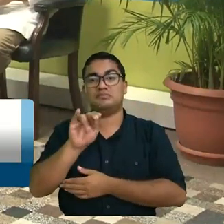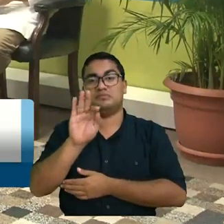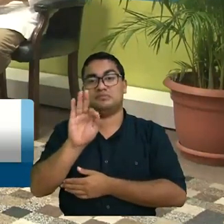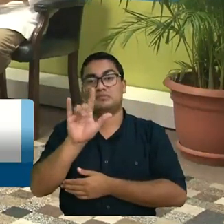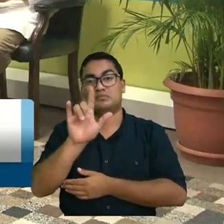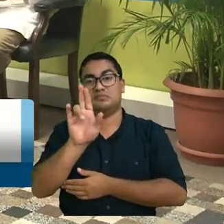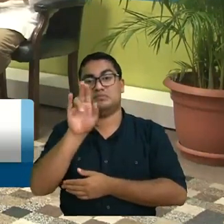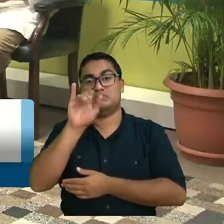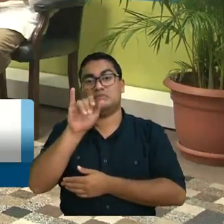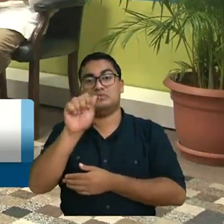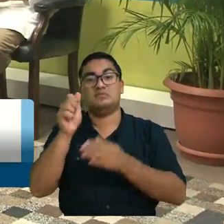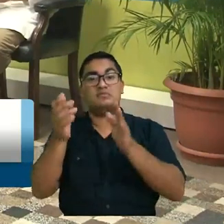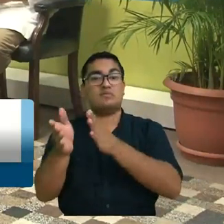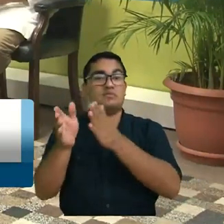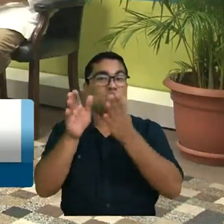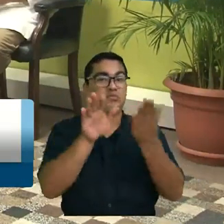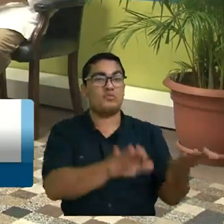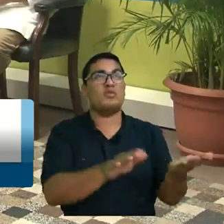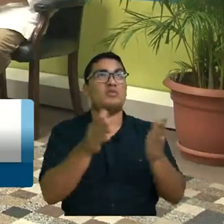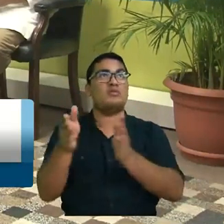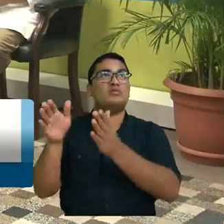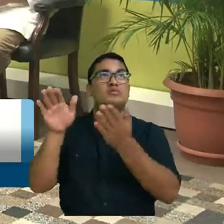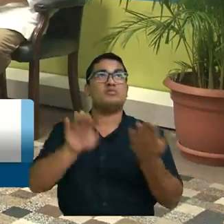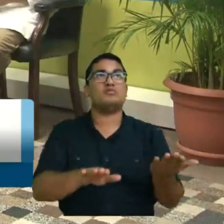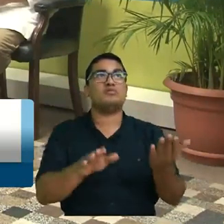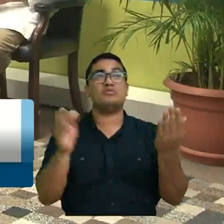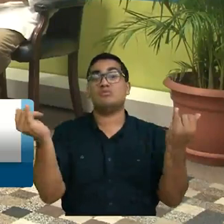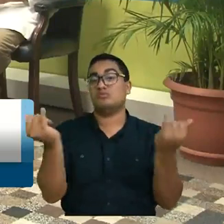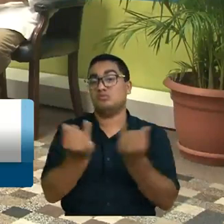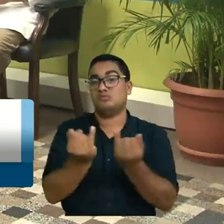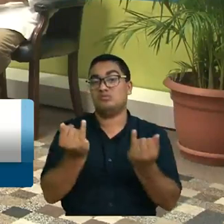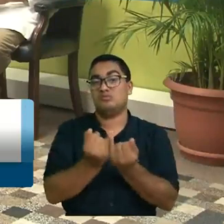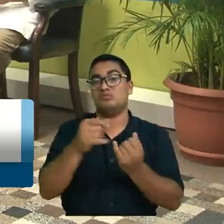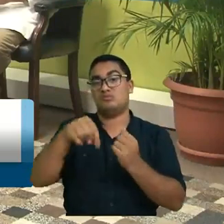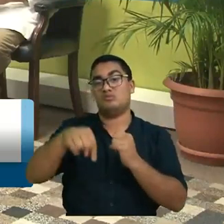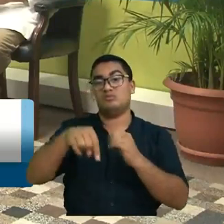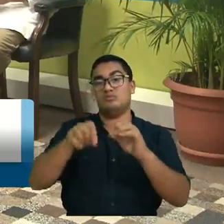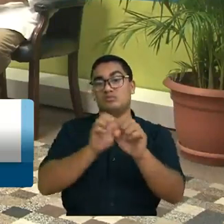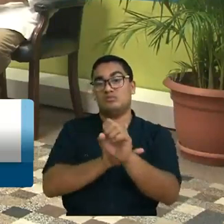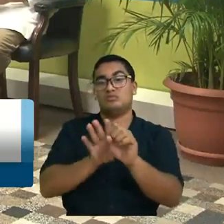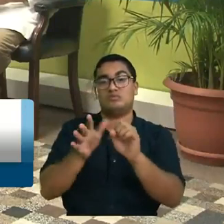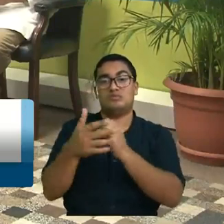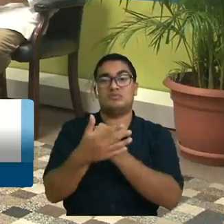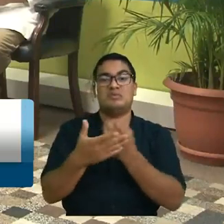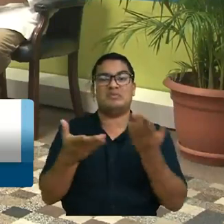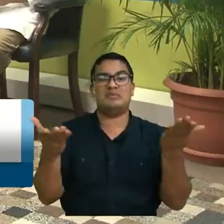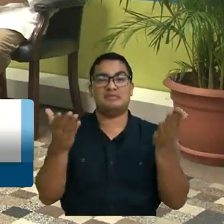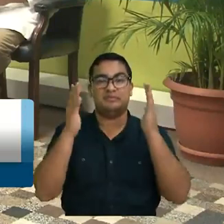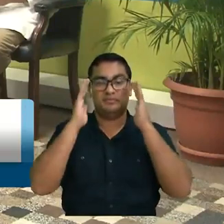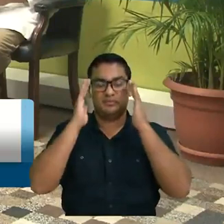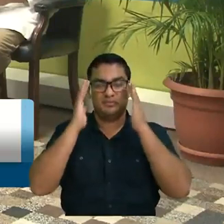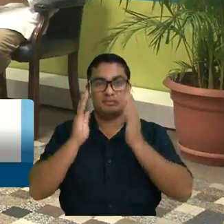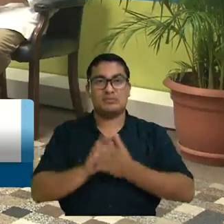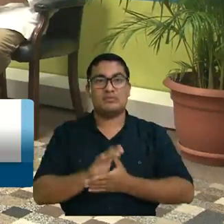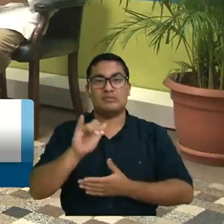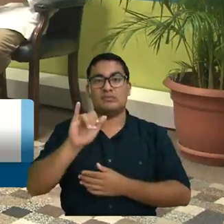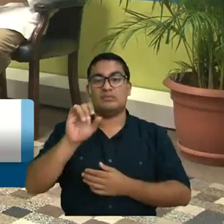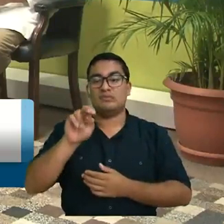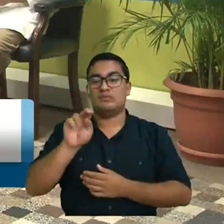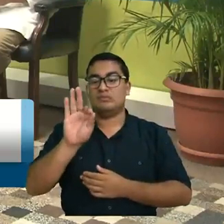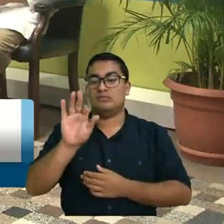casi similar a lo que estamos viviendo ahorita con el coronavirus. Quizás, como usted dice, la influenza